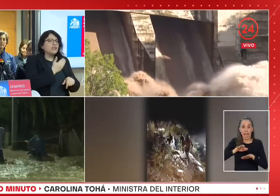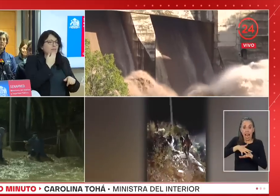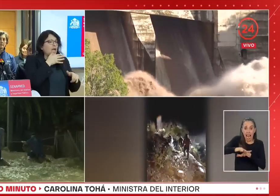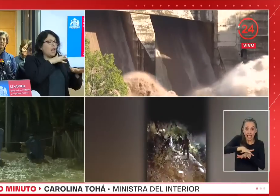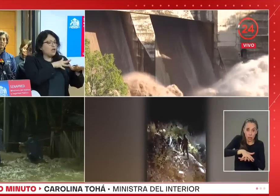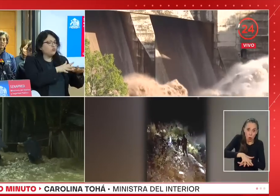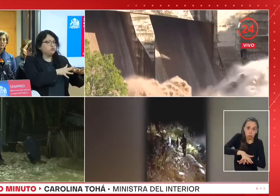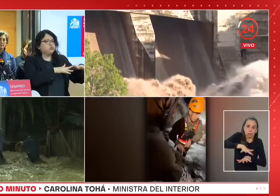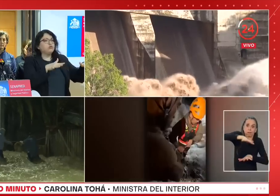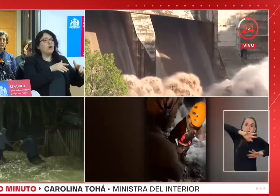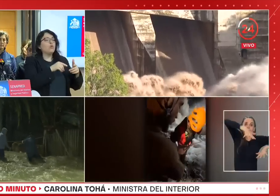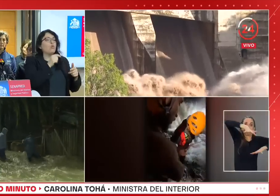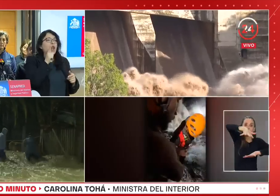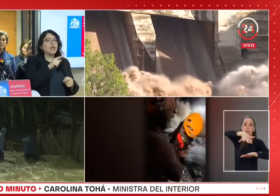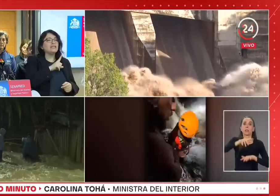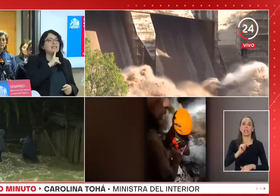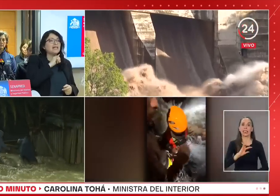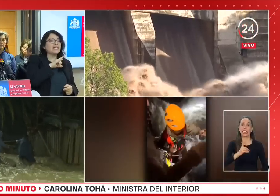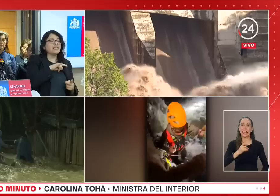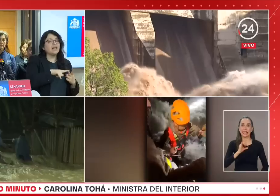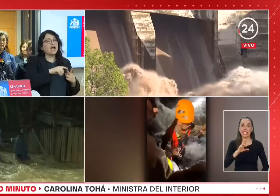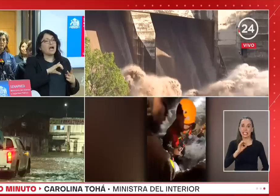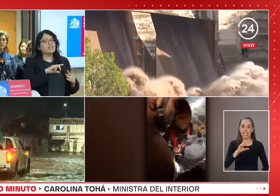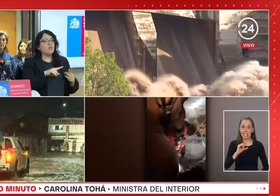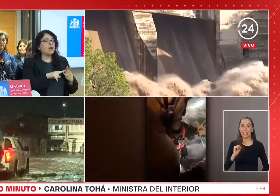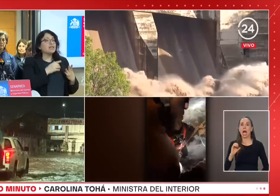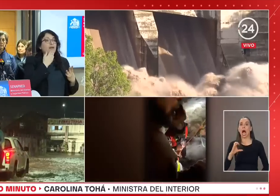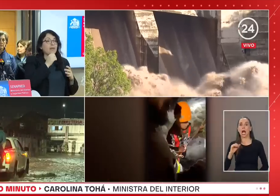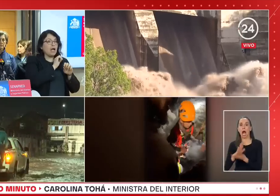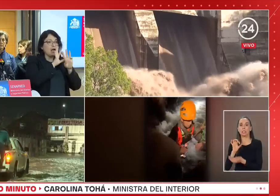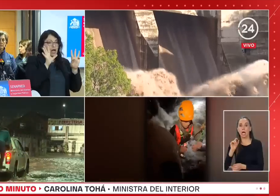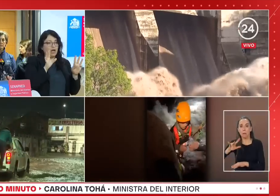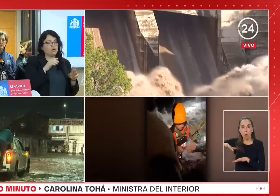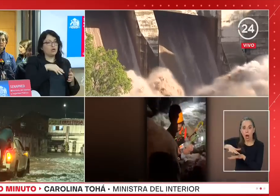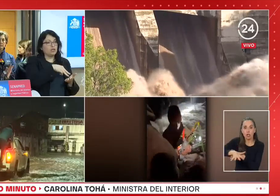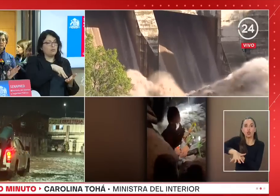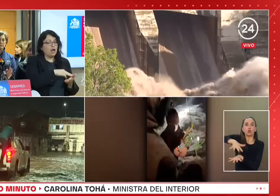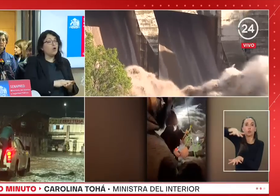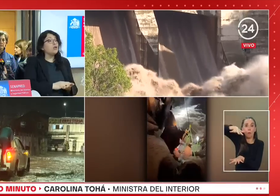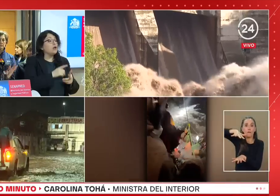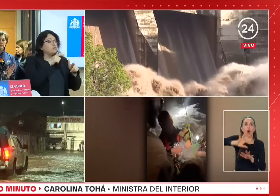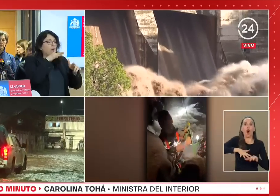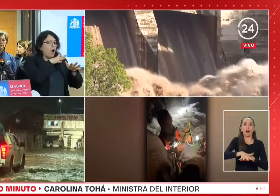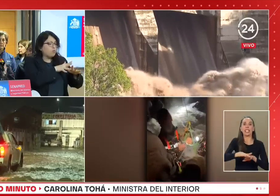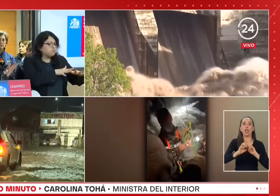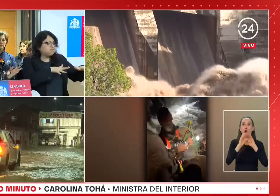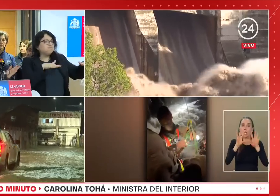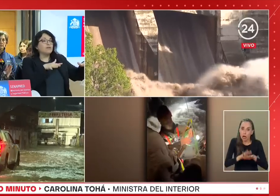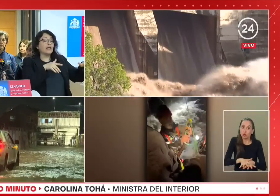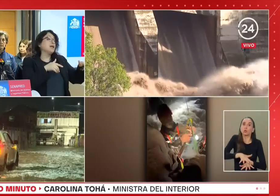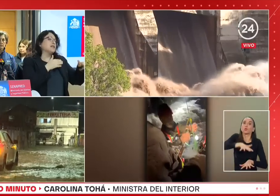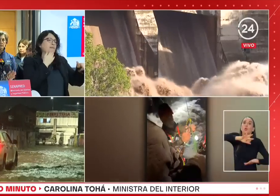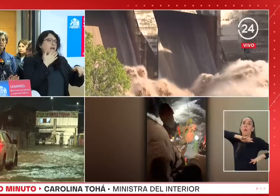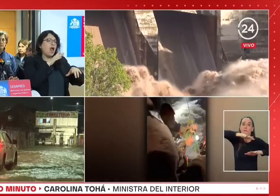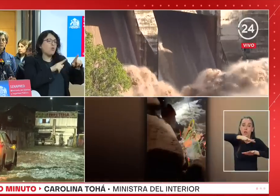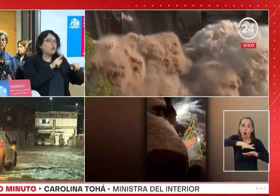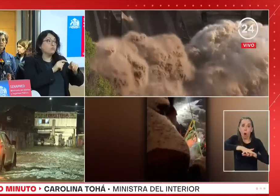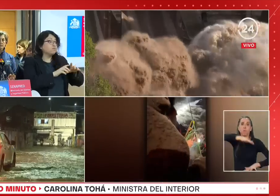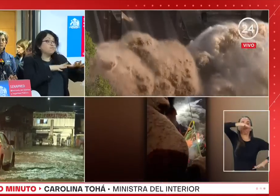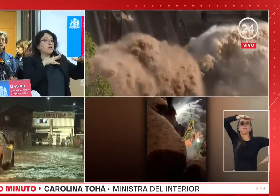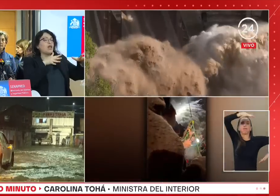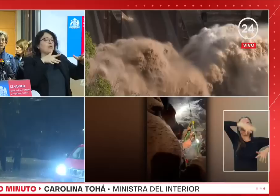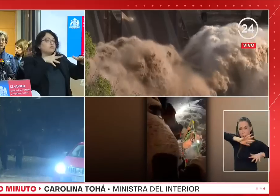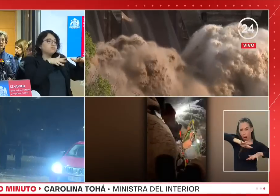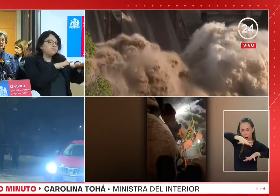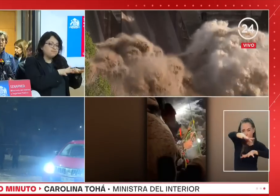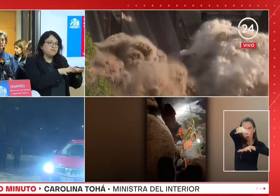importantes en los ríos tinguiririca cachapoal y río claro crecía es que es un que tuvieron momentos y bajaron